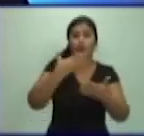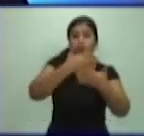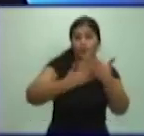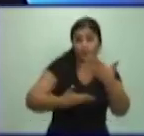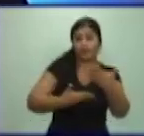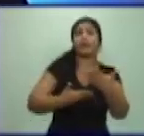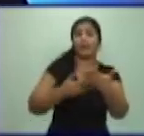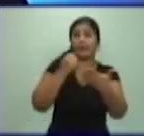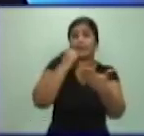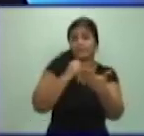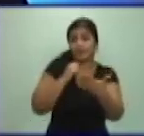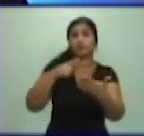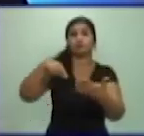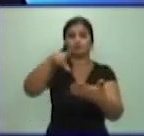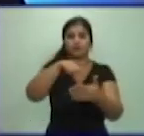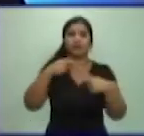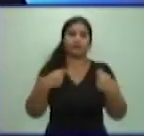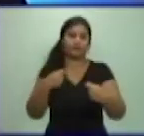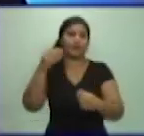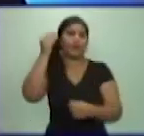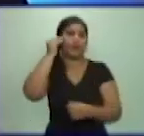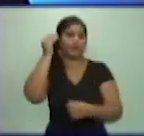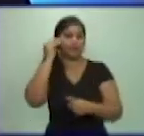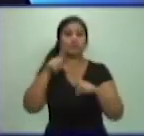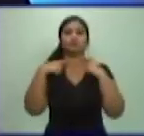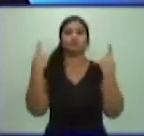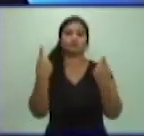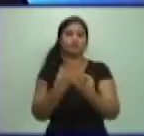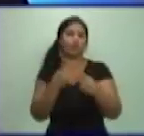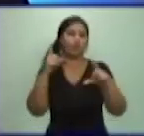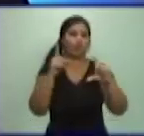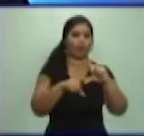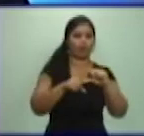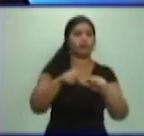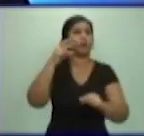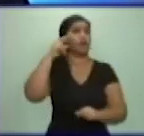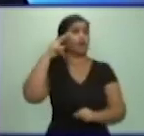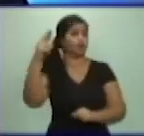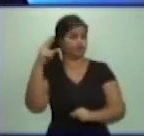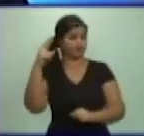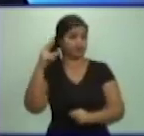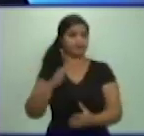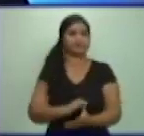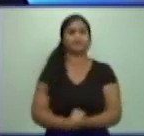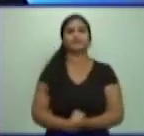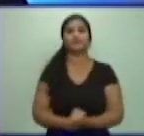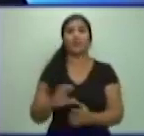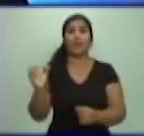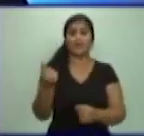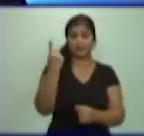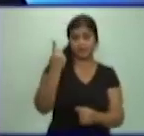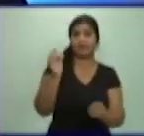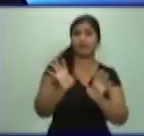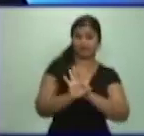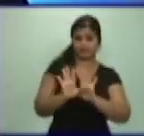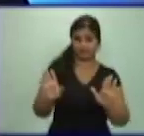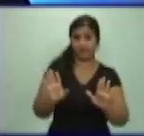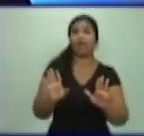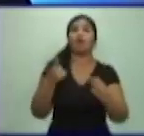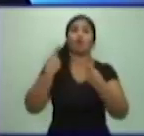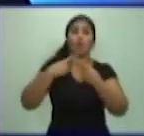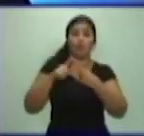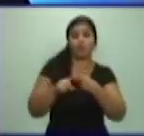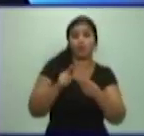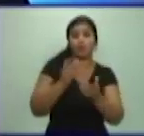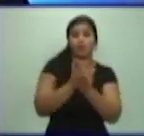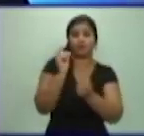dominar todo el contenido abarcado en el curso y que va a tener, por supuesto, la estructura de una prueba final con todos los bloques de la prueba de español. La